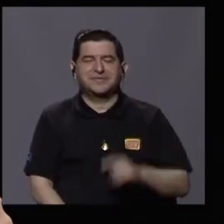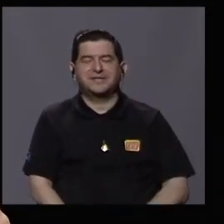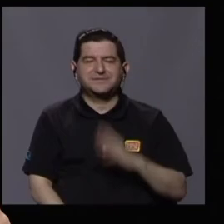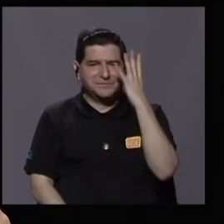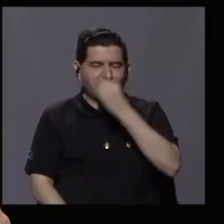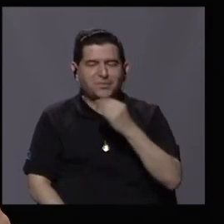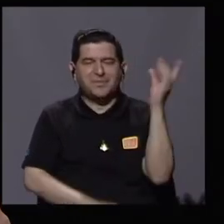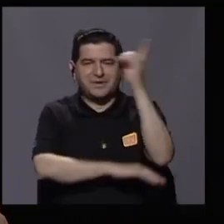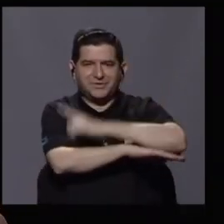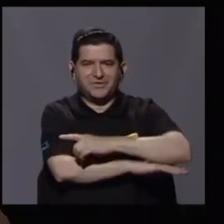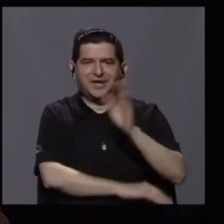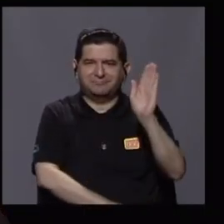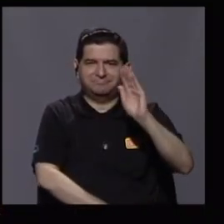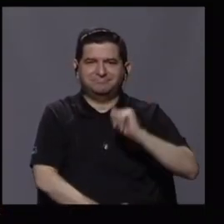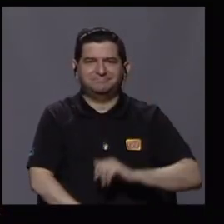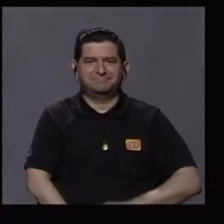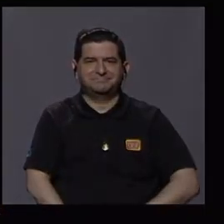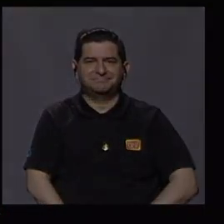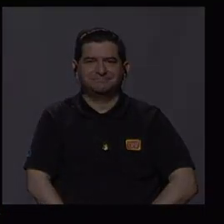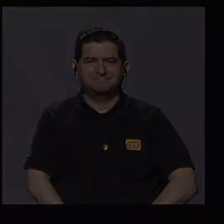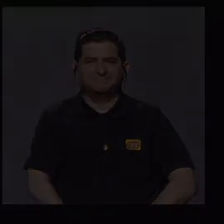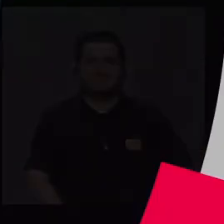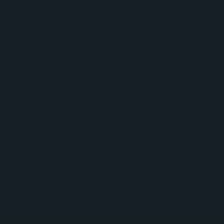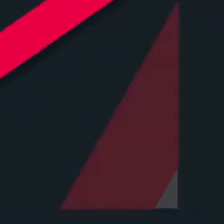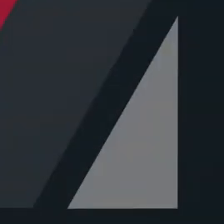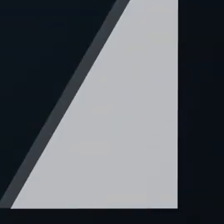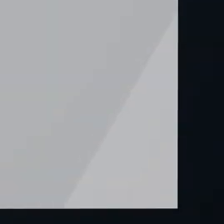luego a